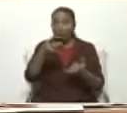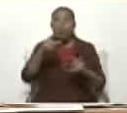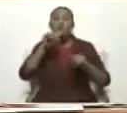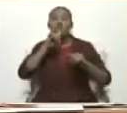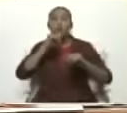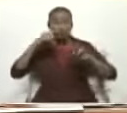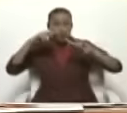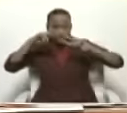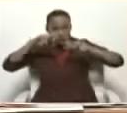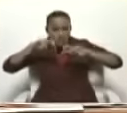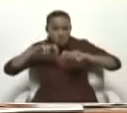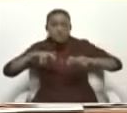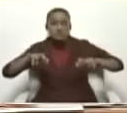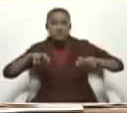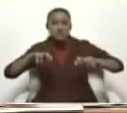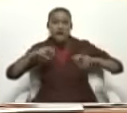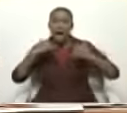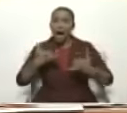No parece un problema.